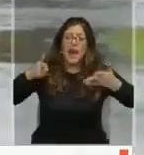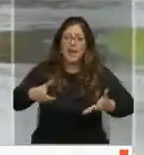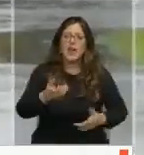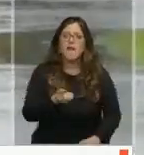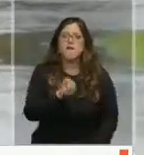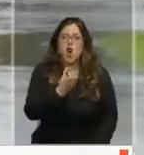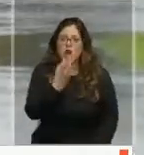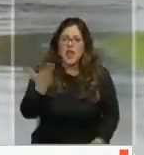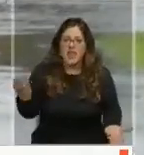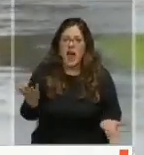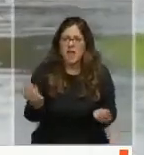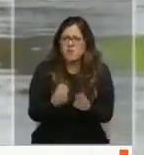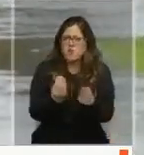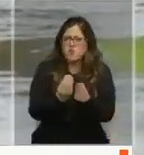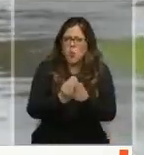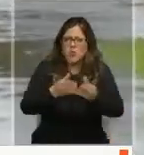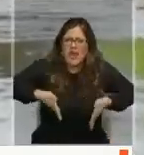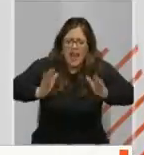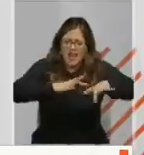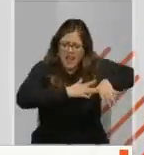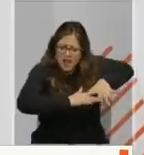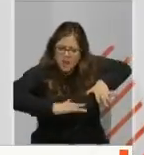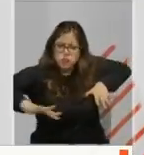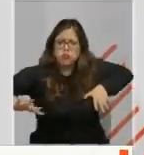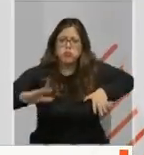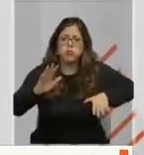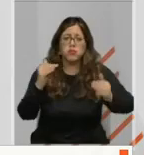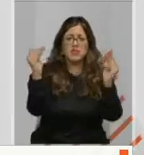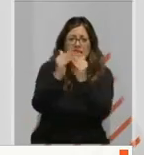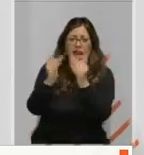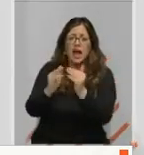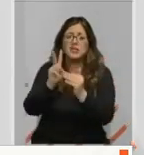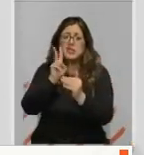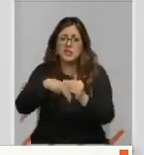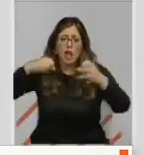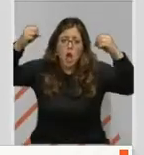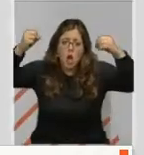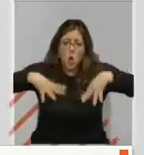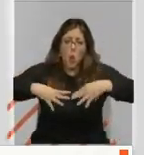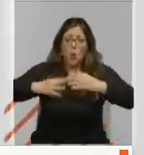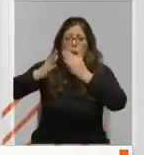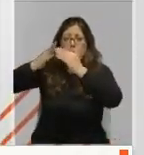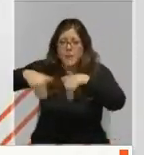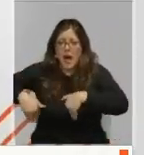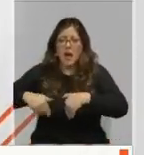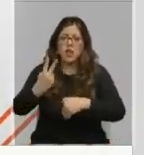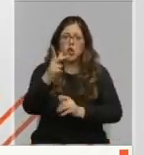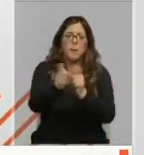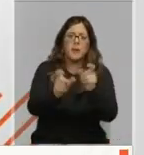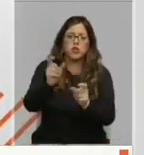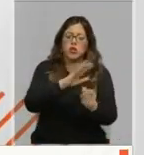de hogares sin electricidad, millonarios daños y dos fallecidos en accidentes de tránsito.